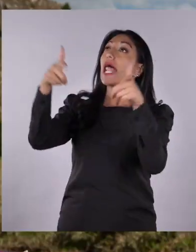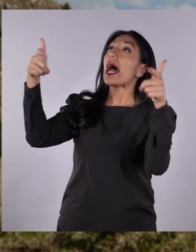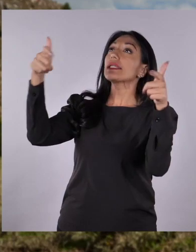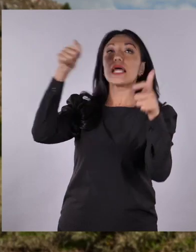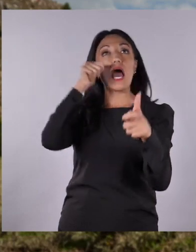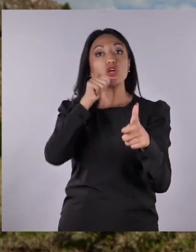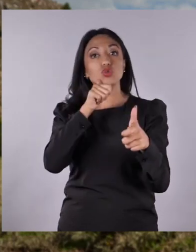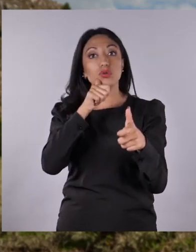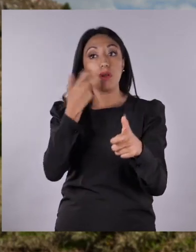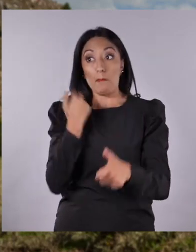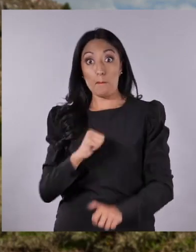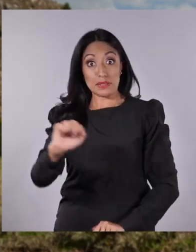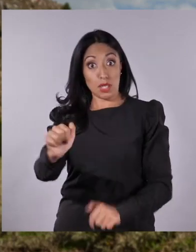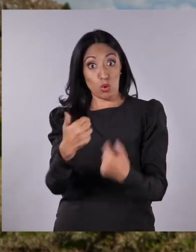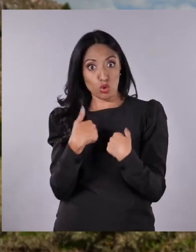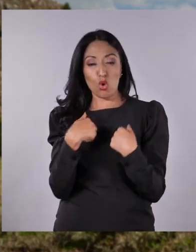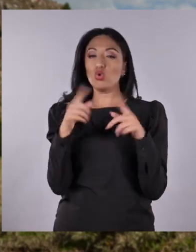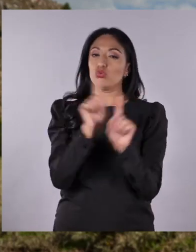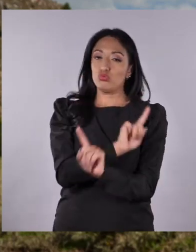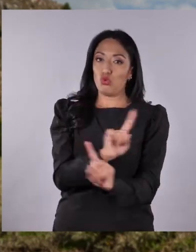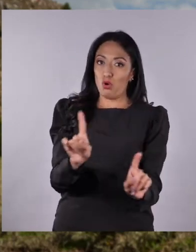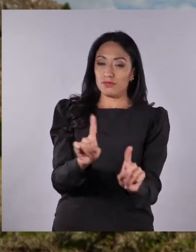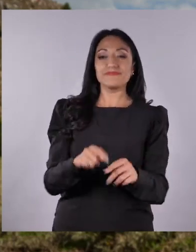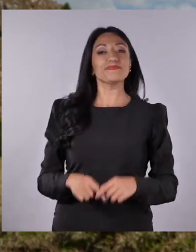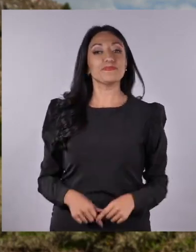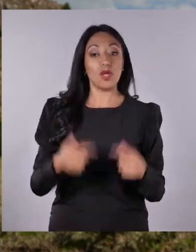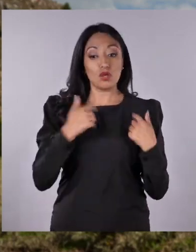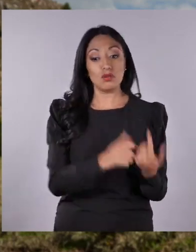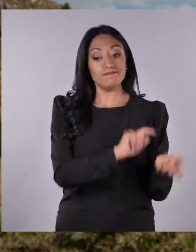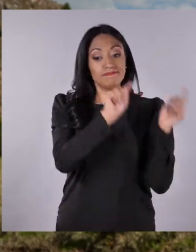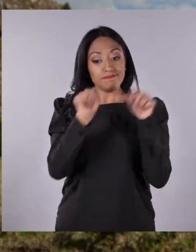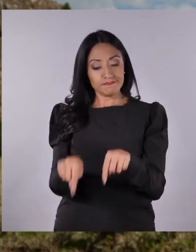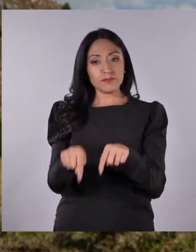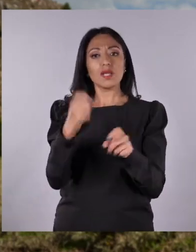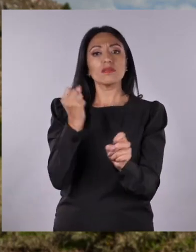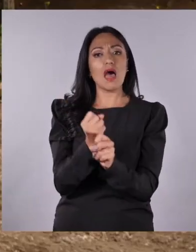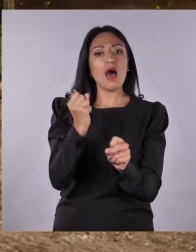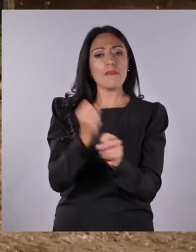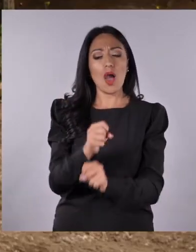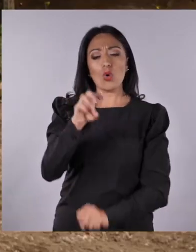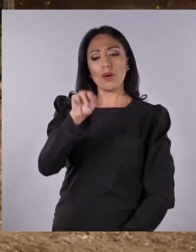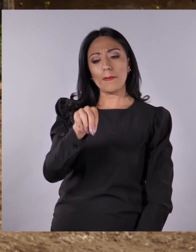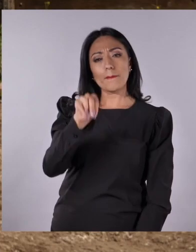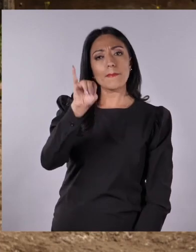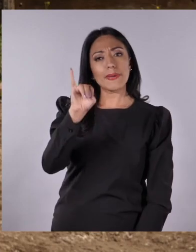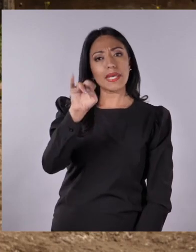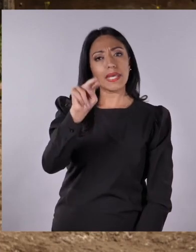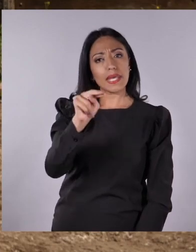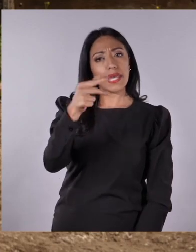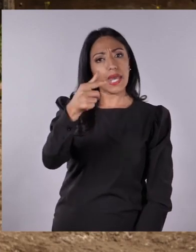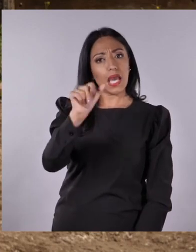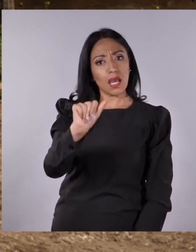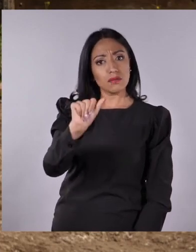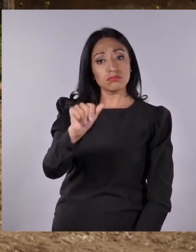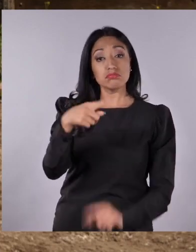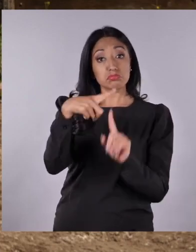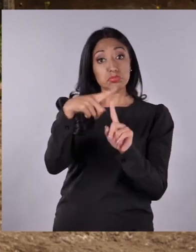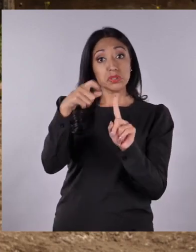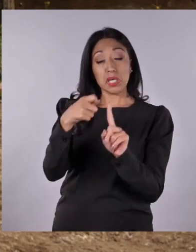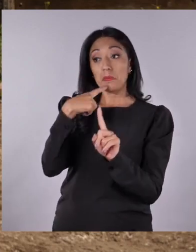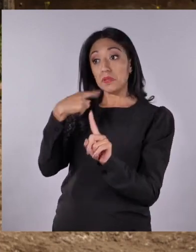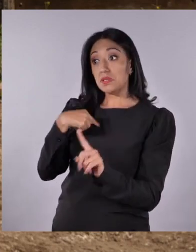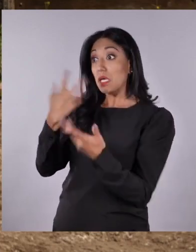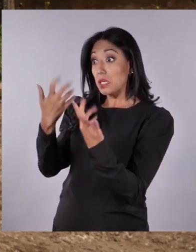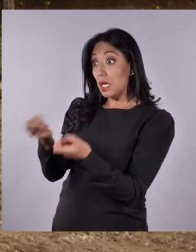azul. Pero no estoy de paseo, no. Vine acá para participar de una minga. Es que aquí vive mi tía y nos preguntó si